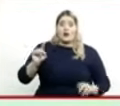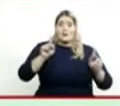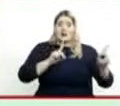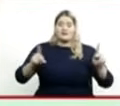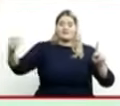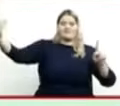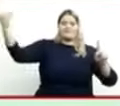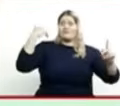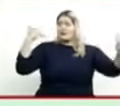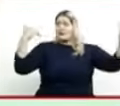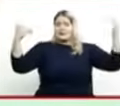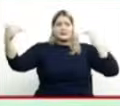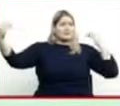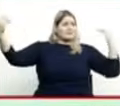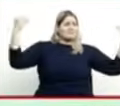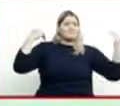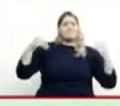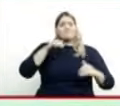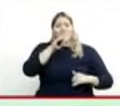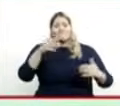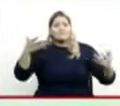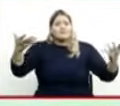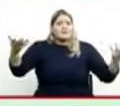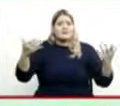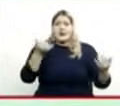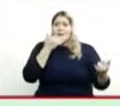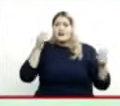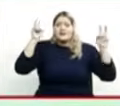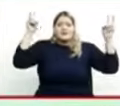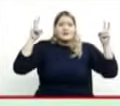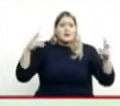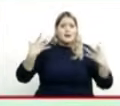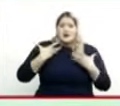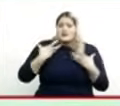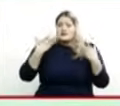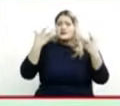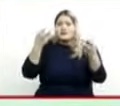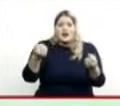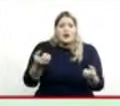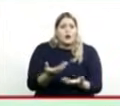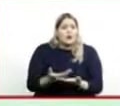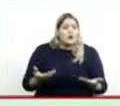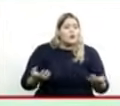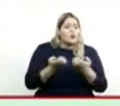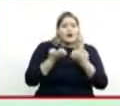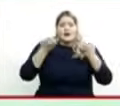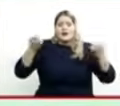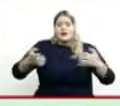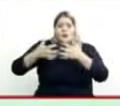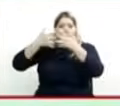la urgente mejora de los servicios de salud con equipo y recursos.